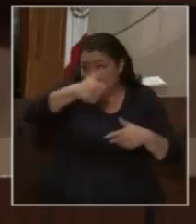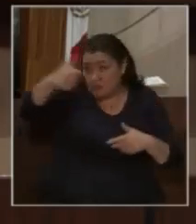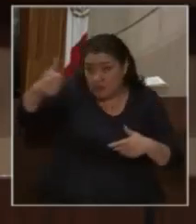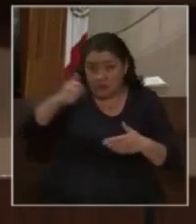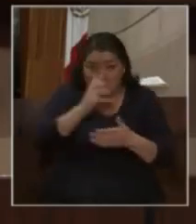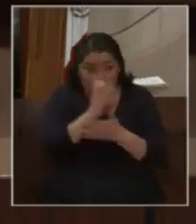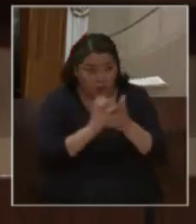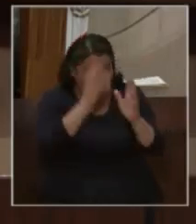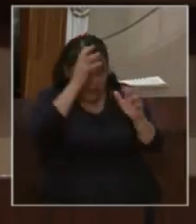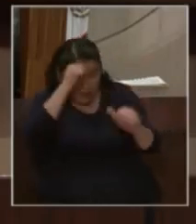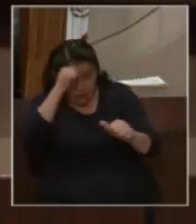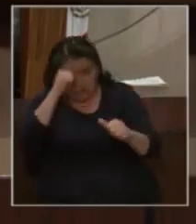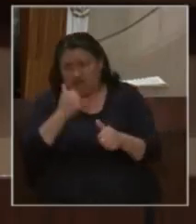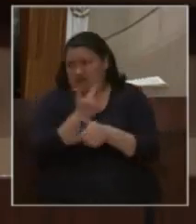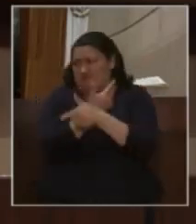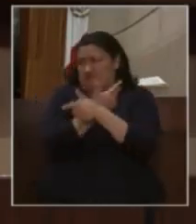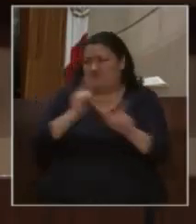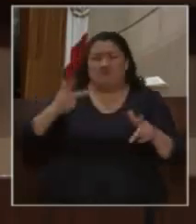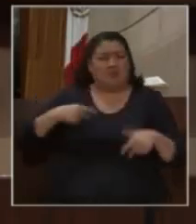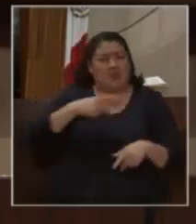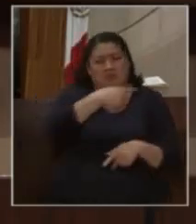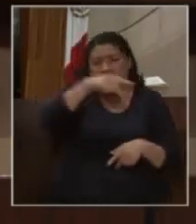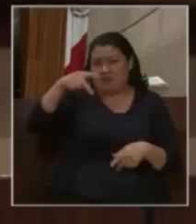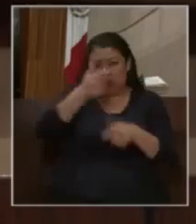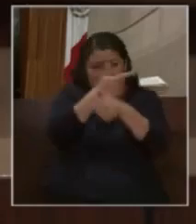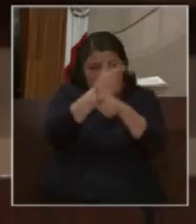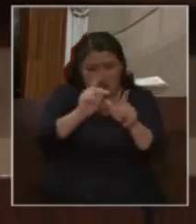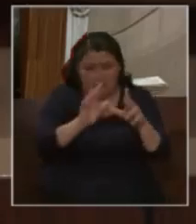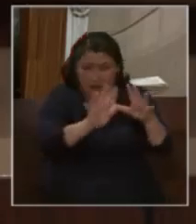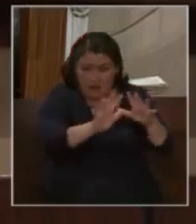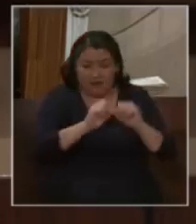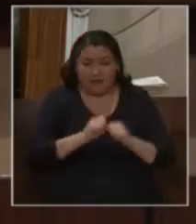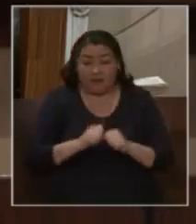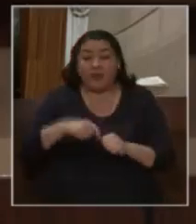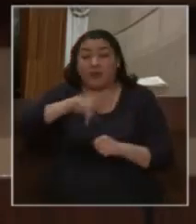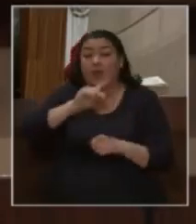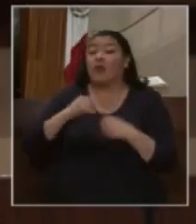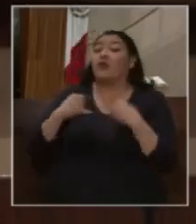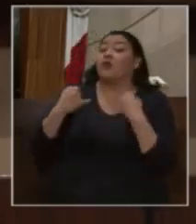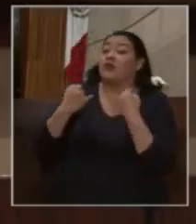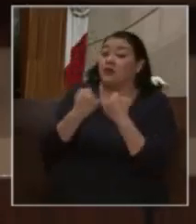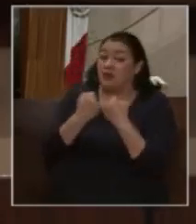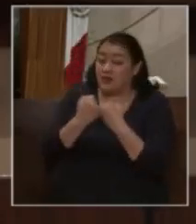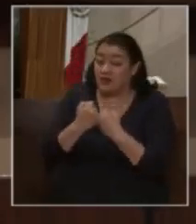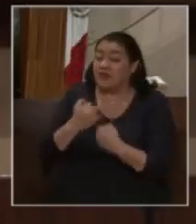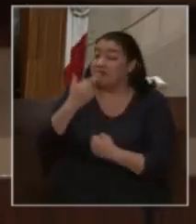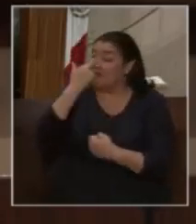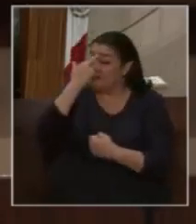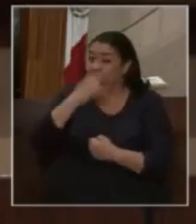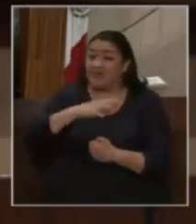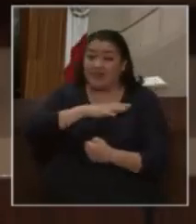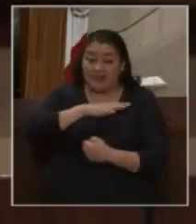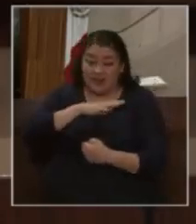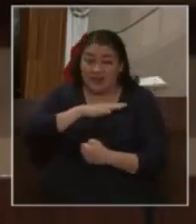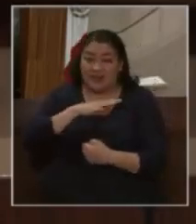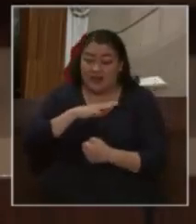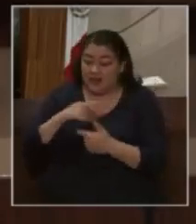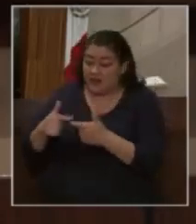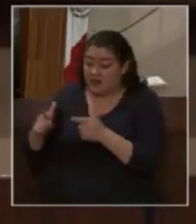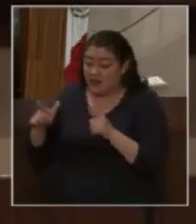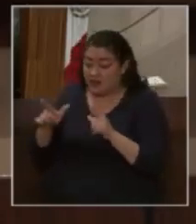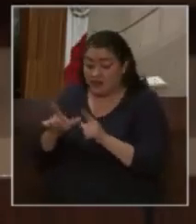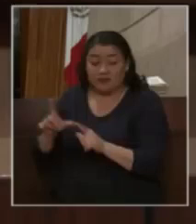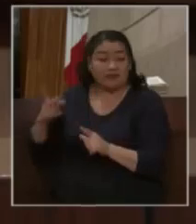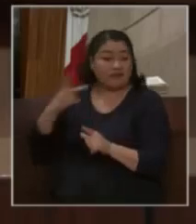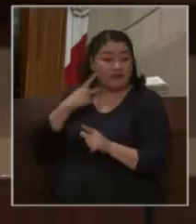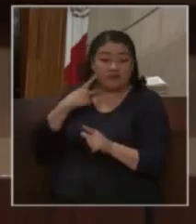privada. Y por la otra, el interés público que impone la regulación en la actuación de los